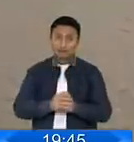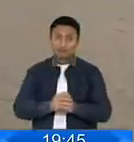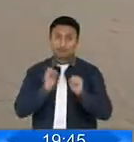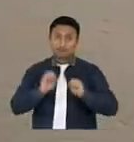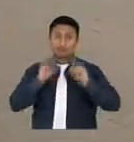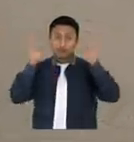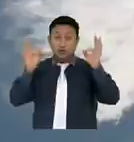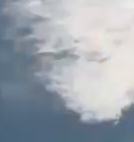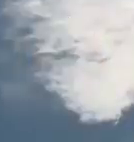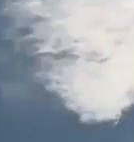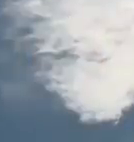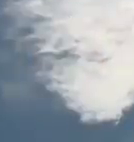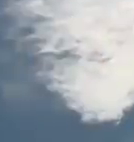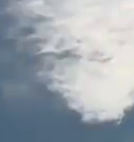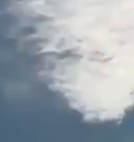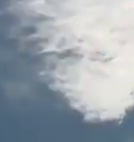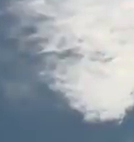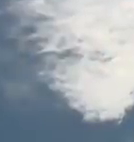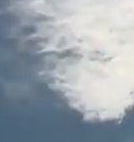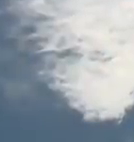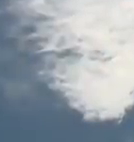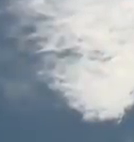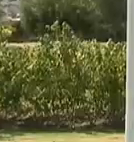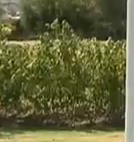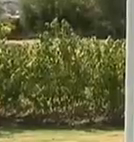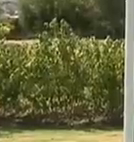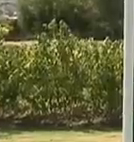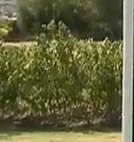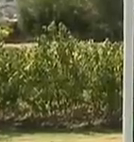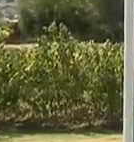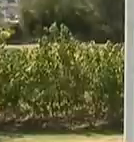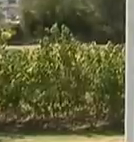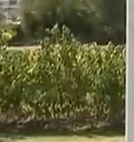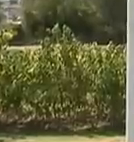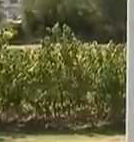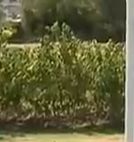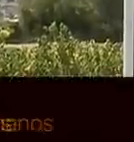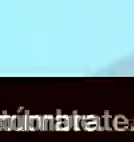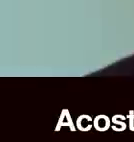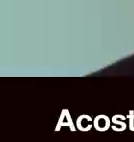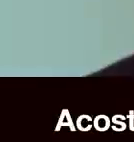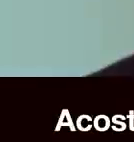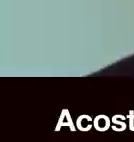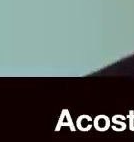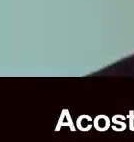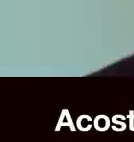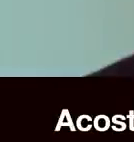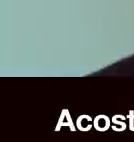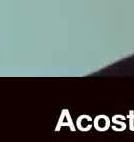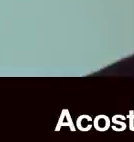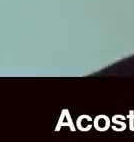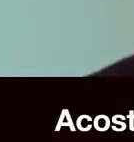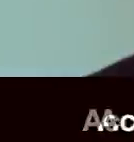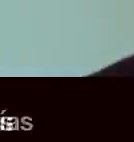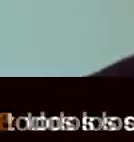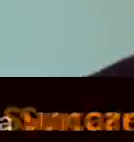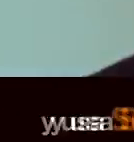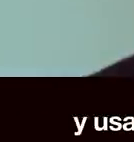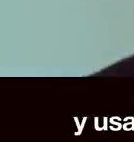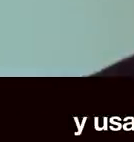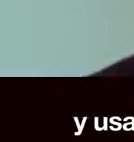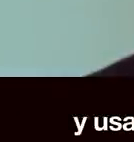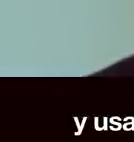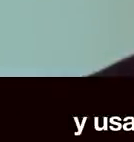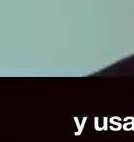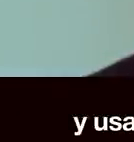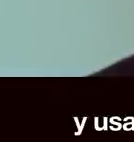reducen considerablemente los daños oculares, prendas de manga larga y gorra. Dependiendo de la hora de exposición solar, si usted